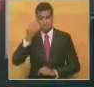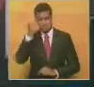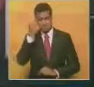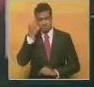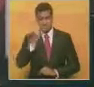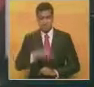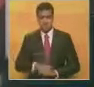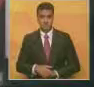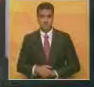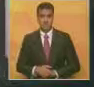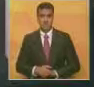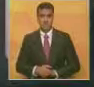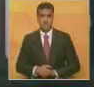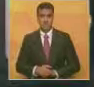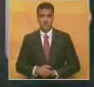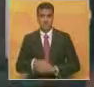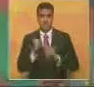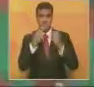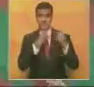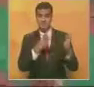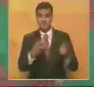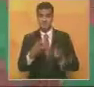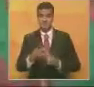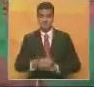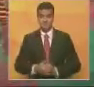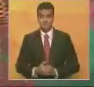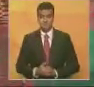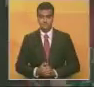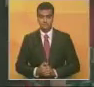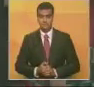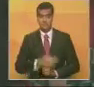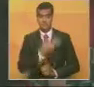eso. Bienvenido. El